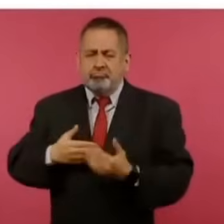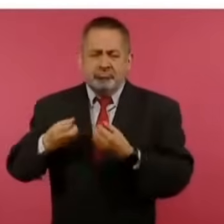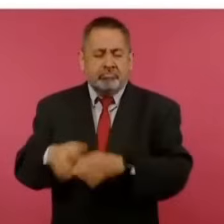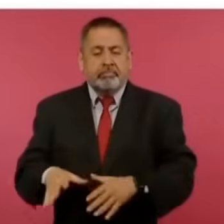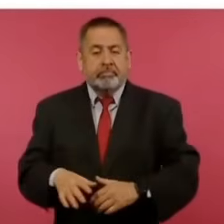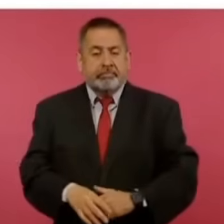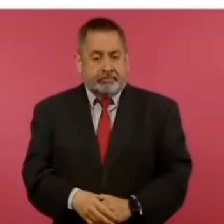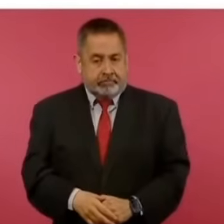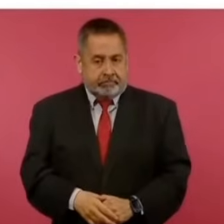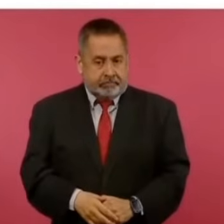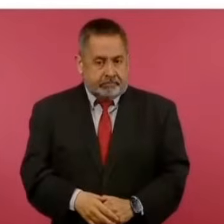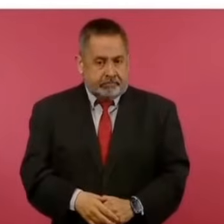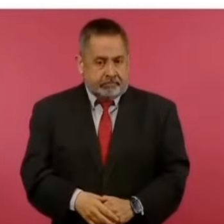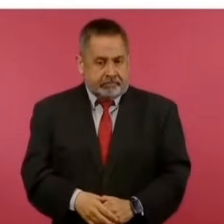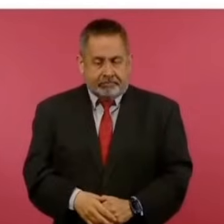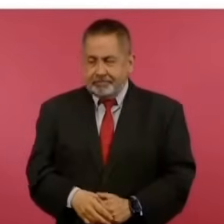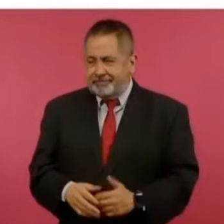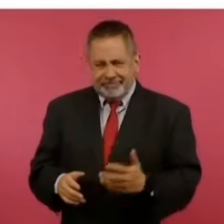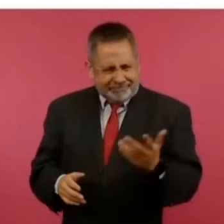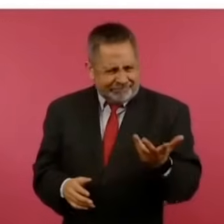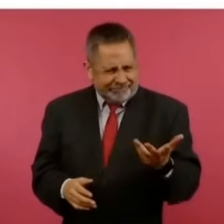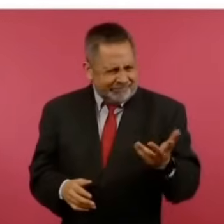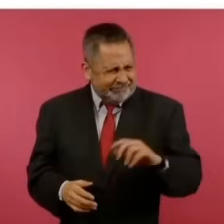Si desterrar la corrupción